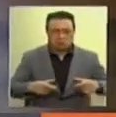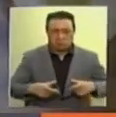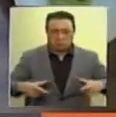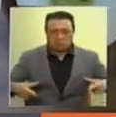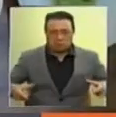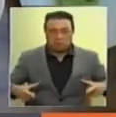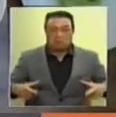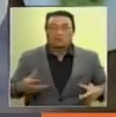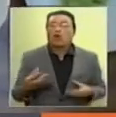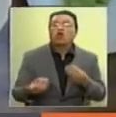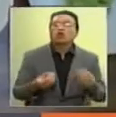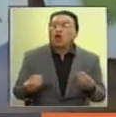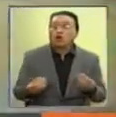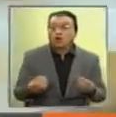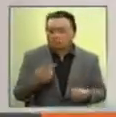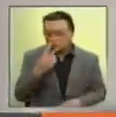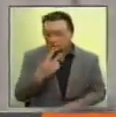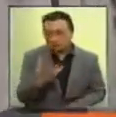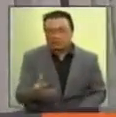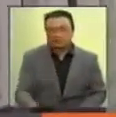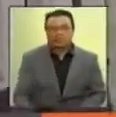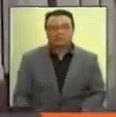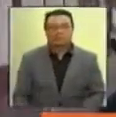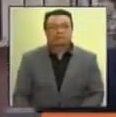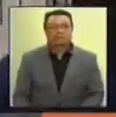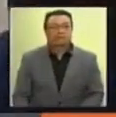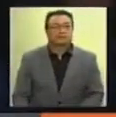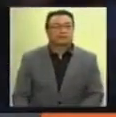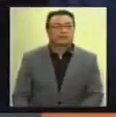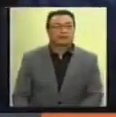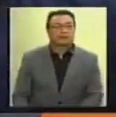creciendo. ¿Quieres saber cómo lo hizo?